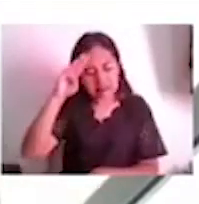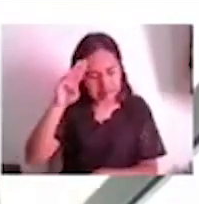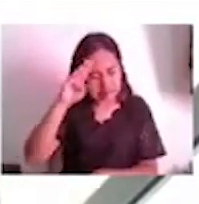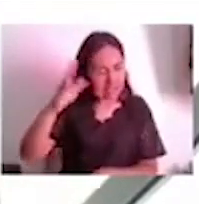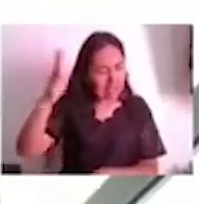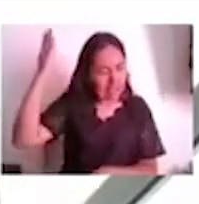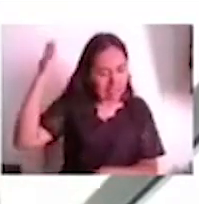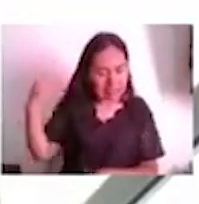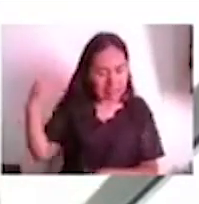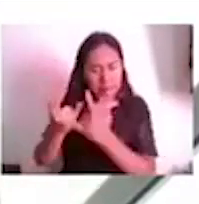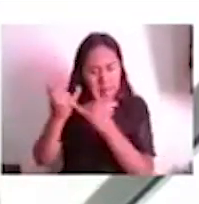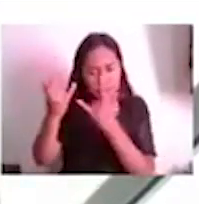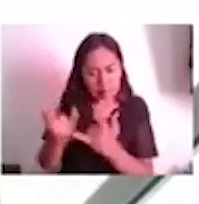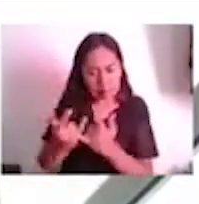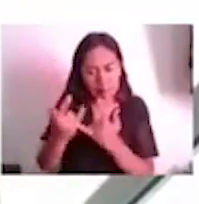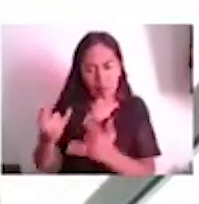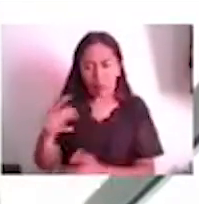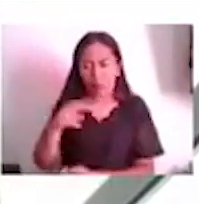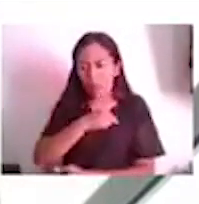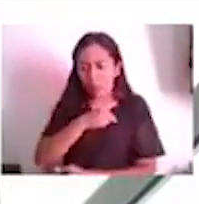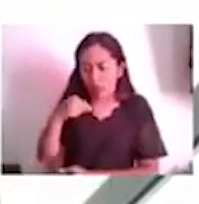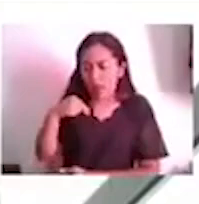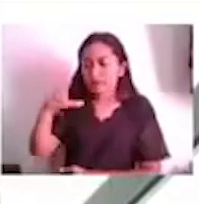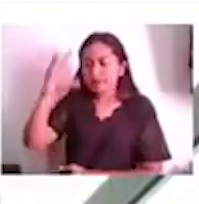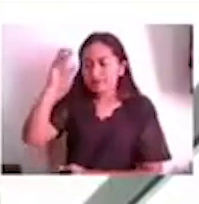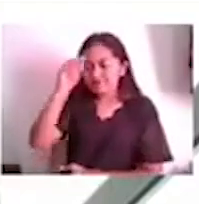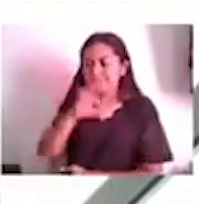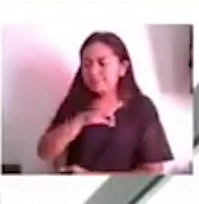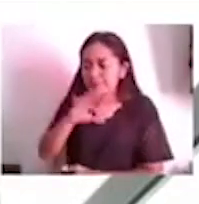el pasado para el México de hoy. Gracias.